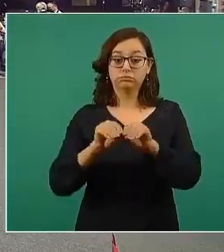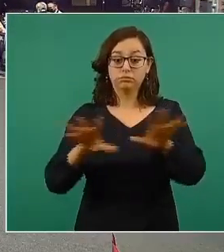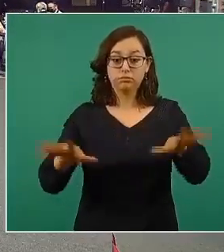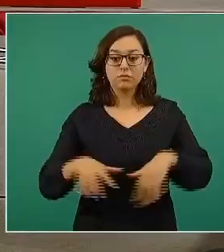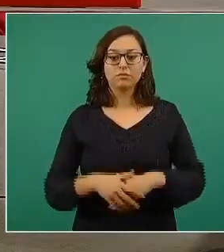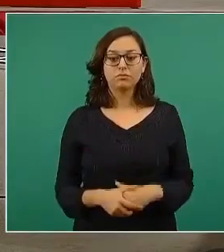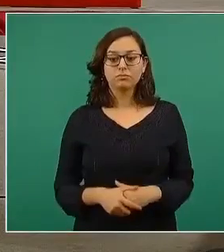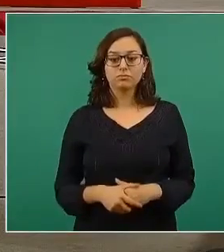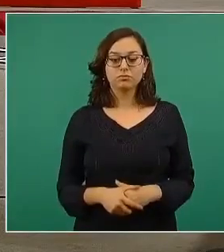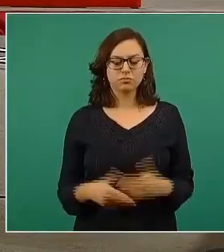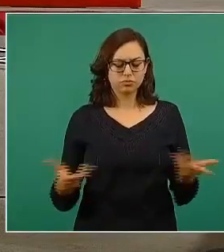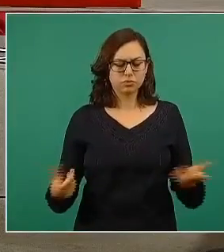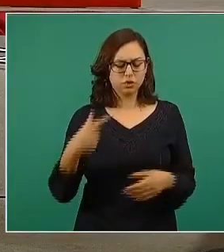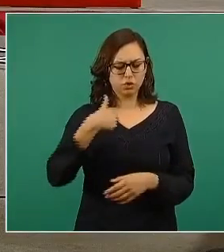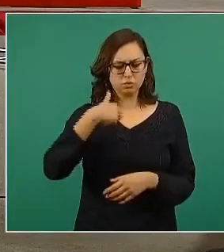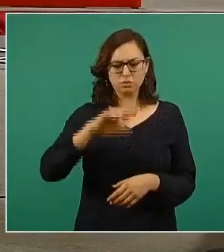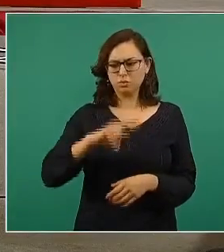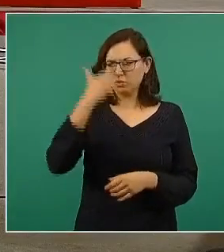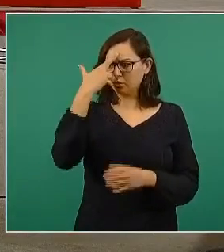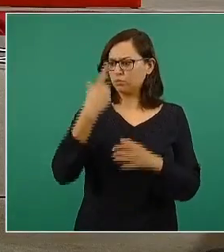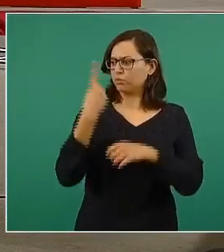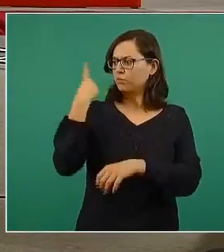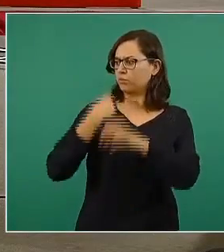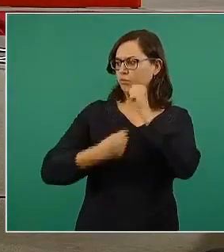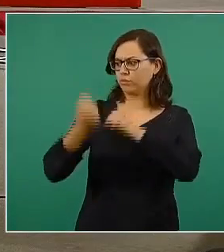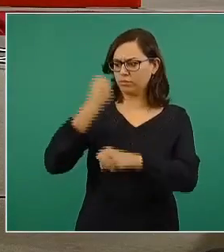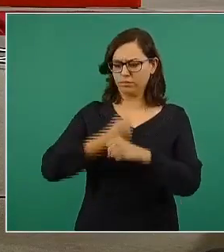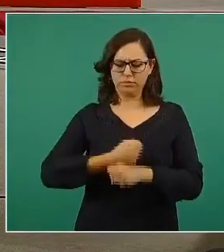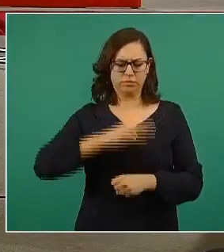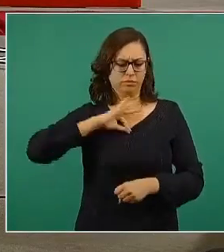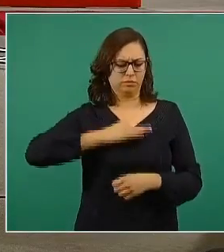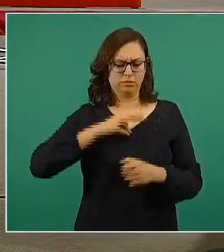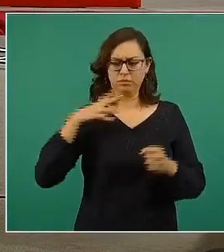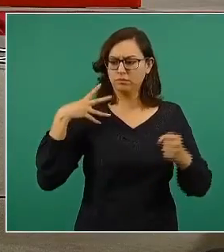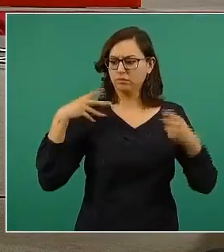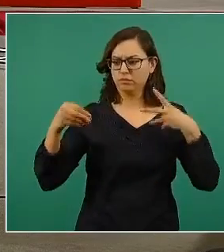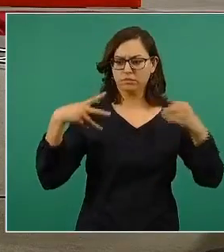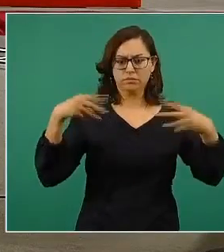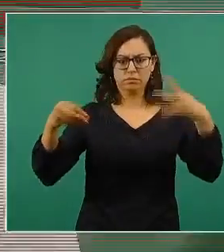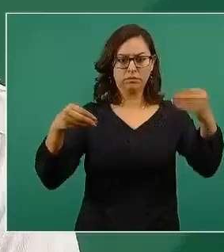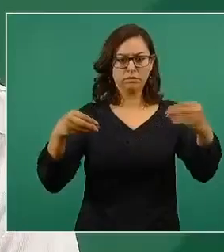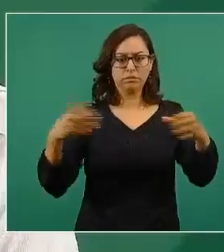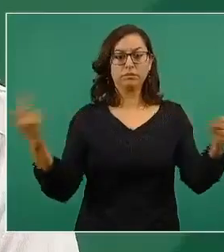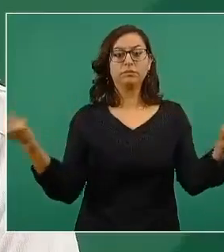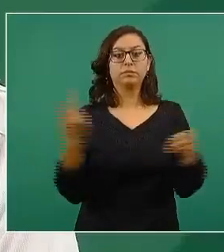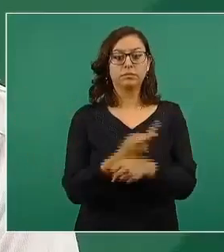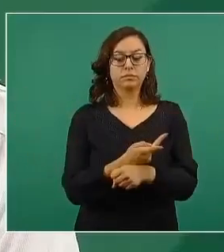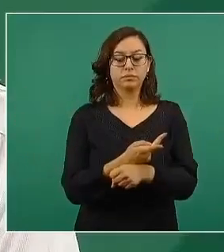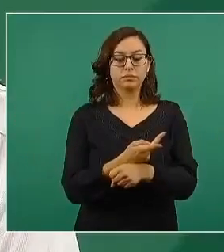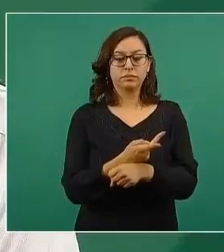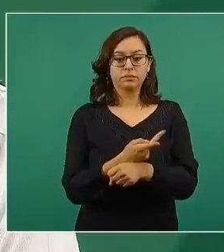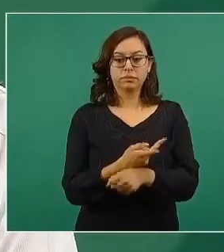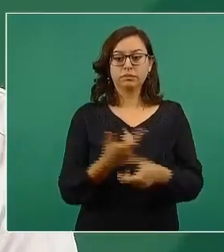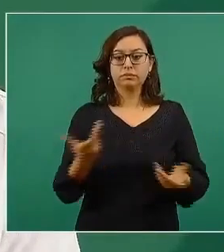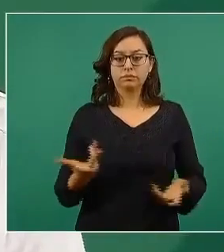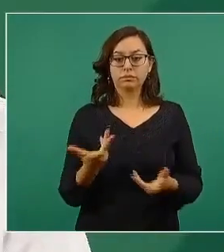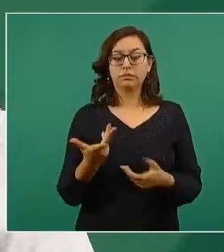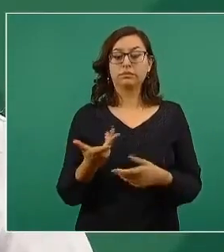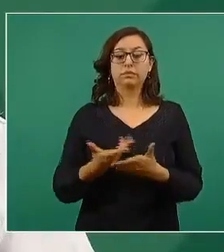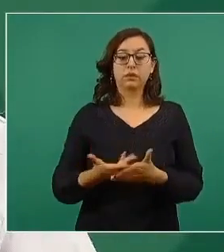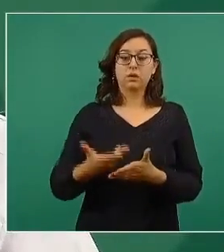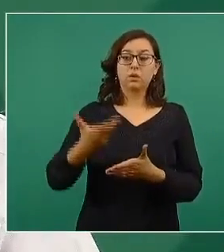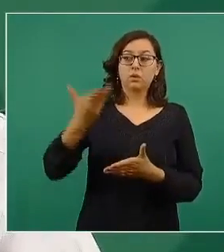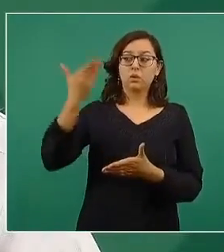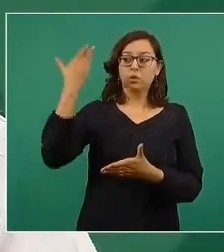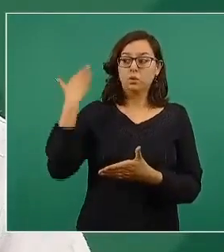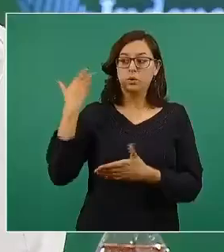al inicio de la pandemia. Recordarán que al inicio del ciclo de la pandemia de COVID-19